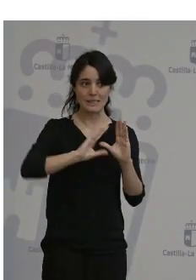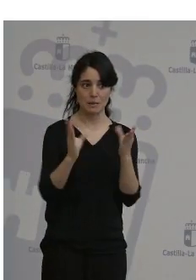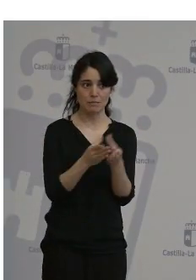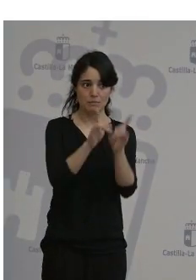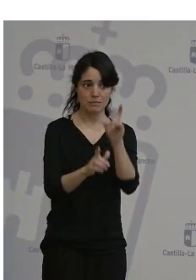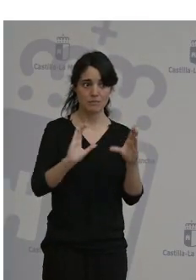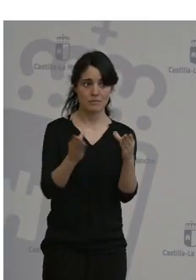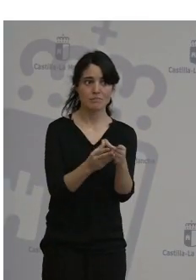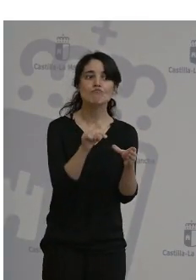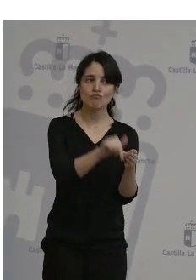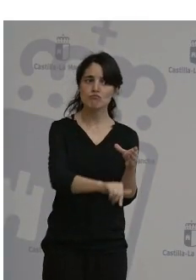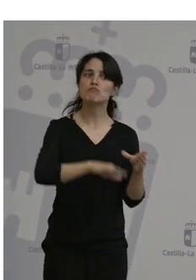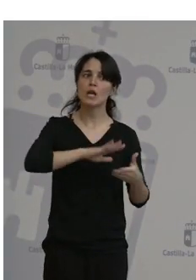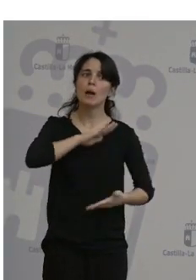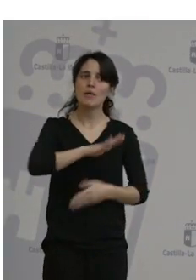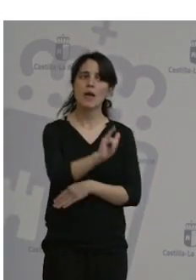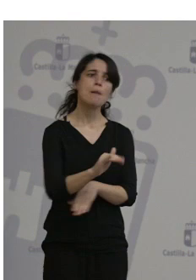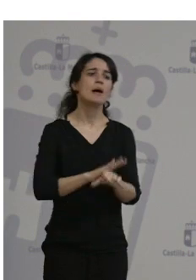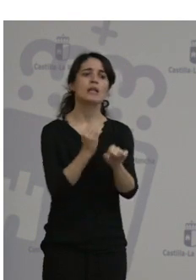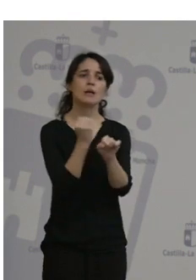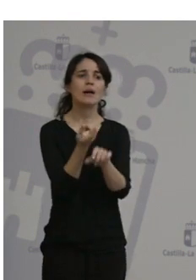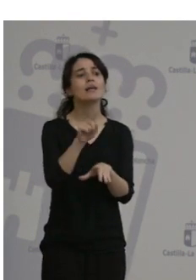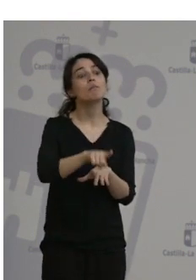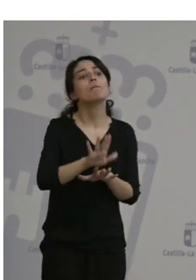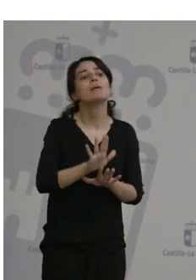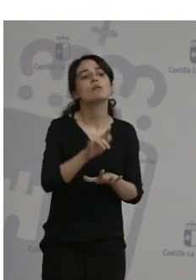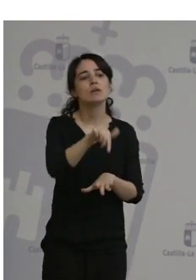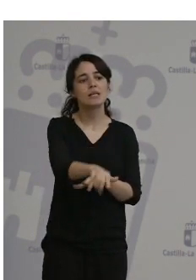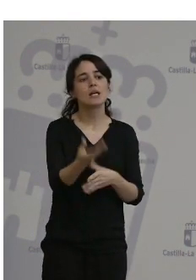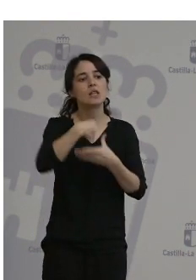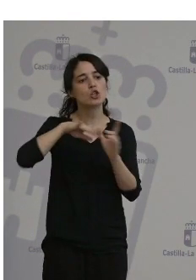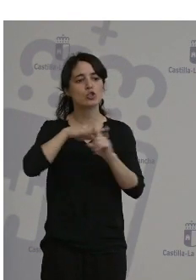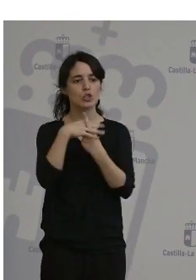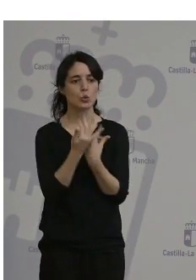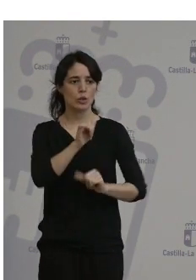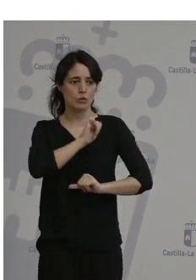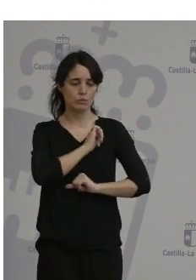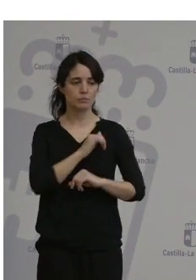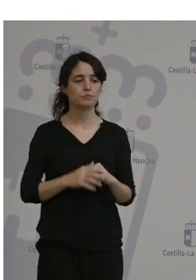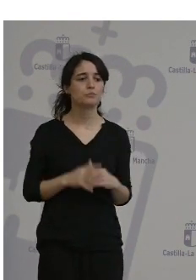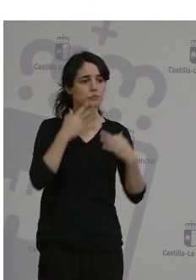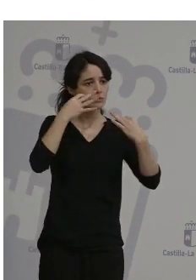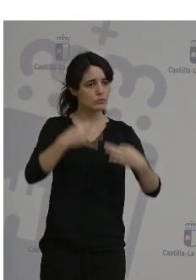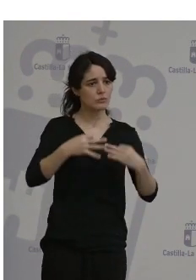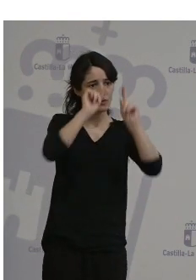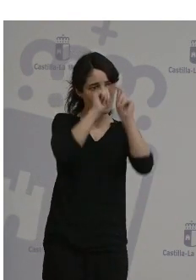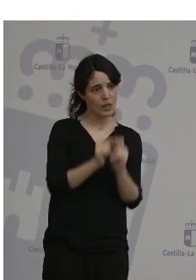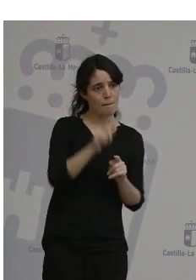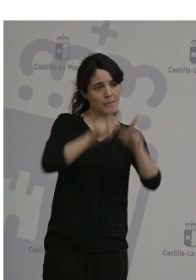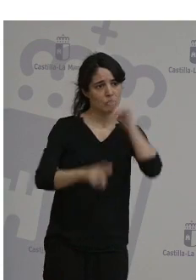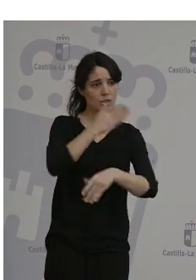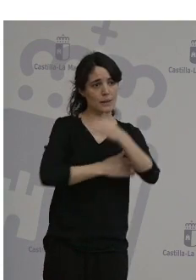están en condiciones de trabajar y están en situación de desempleo. La realidad es que la tasa de desempleo de las personas con